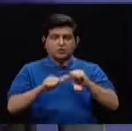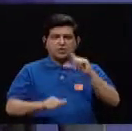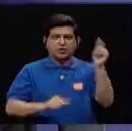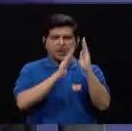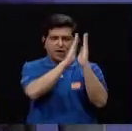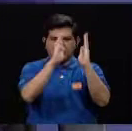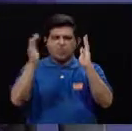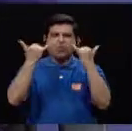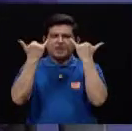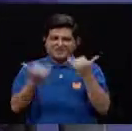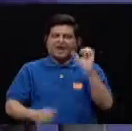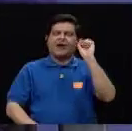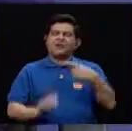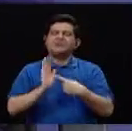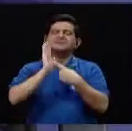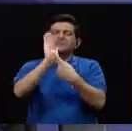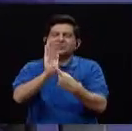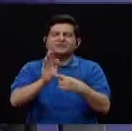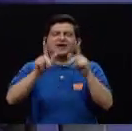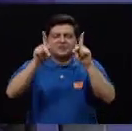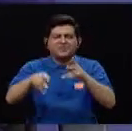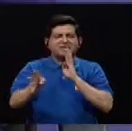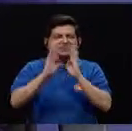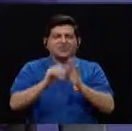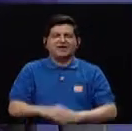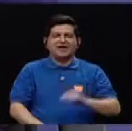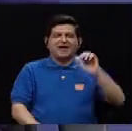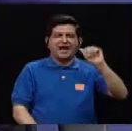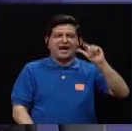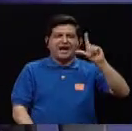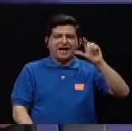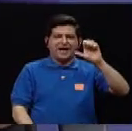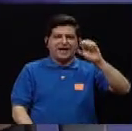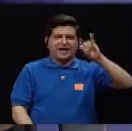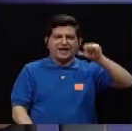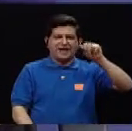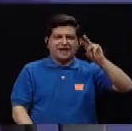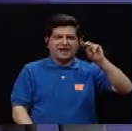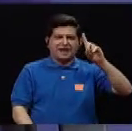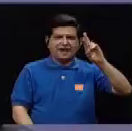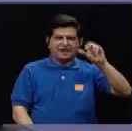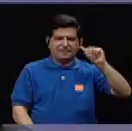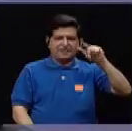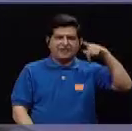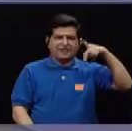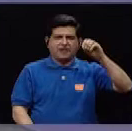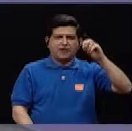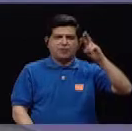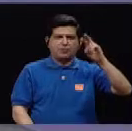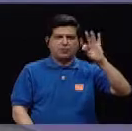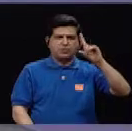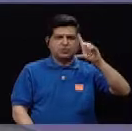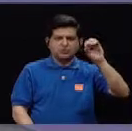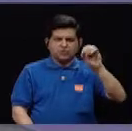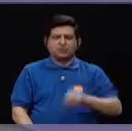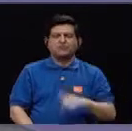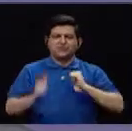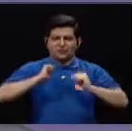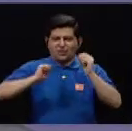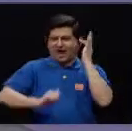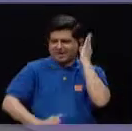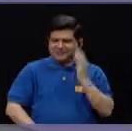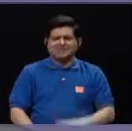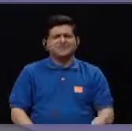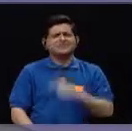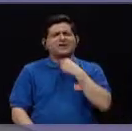Continuamos el Lunes de Cinemateca y ahora sí les vamos a presentar de quién estamos hablando. Alejandra Portillo, actriz, bienvenida. Muchas gracias por la invitación y de